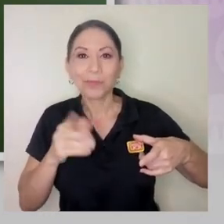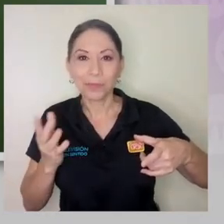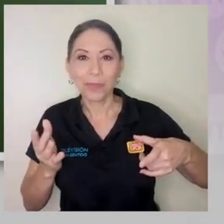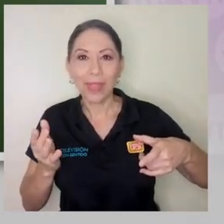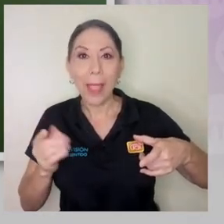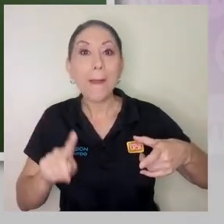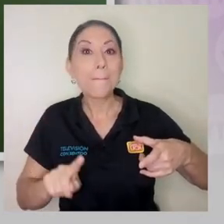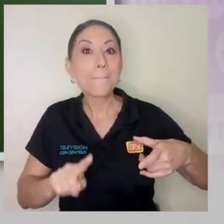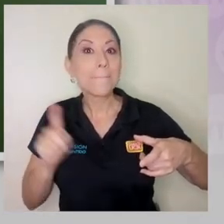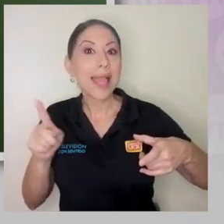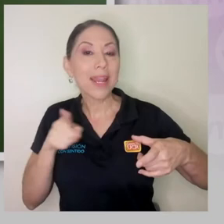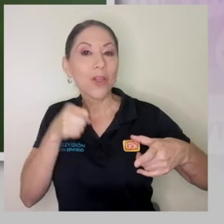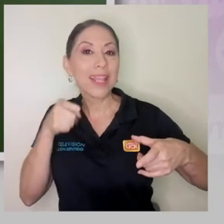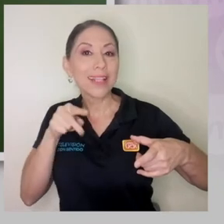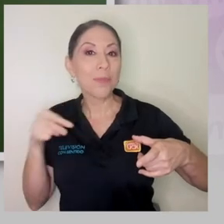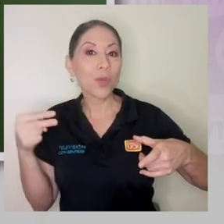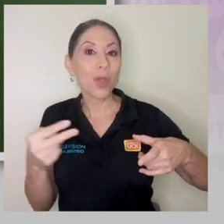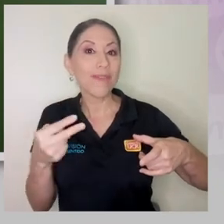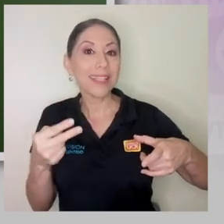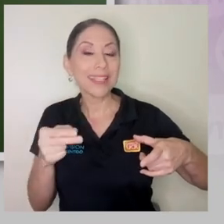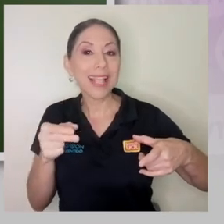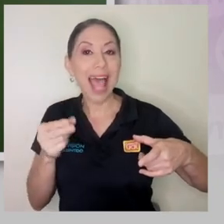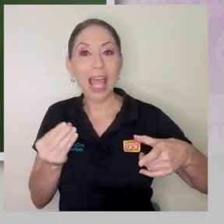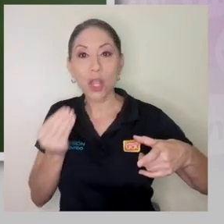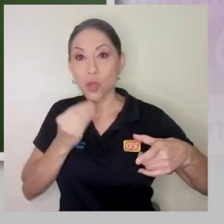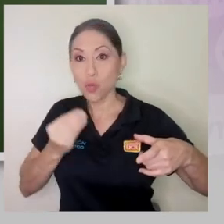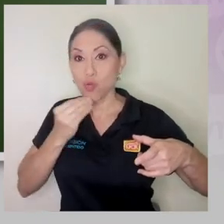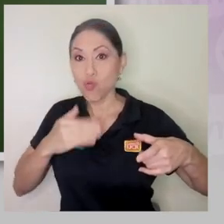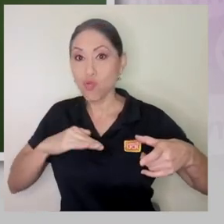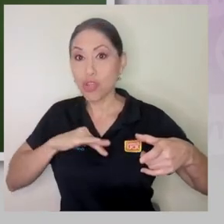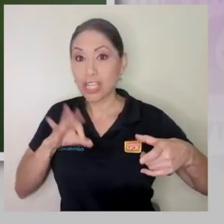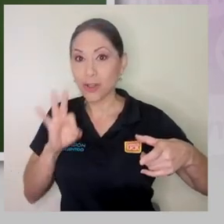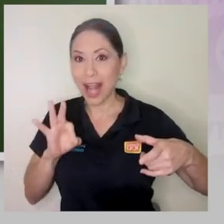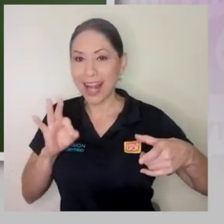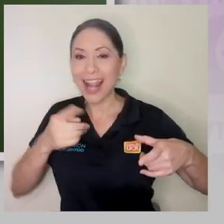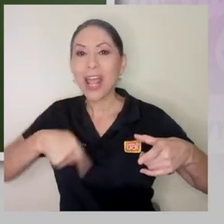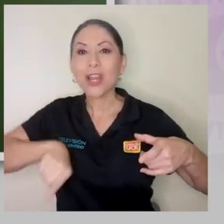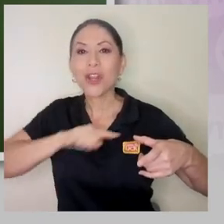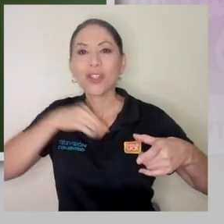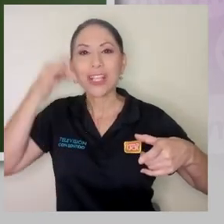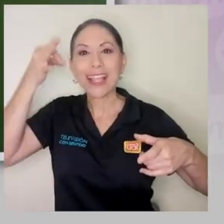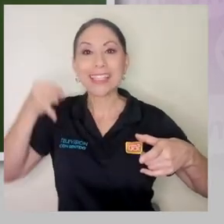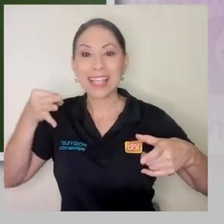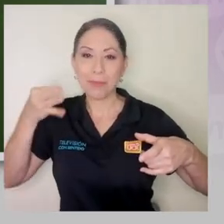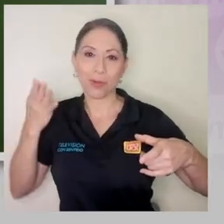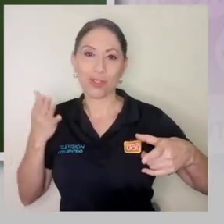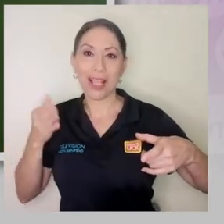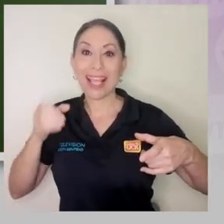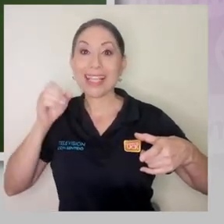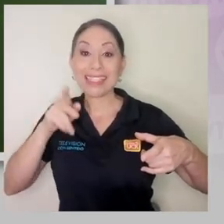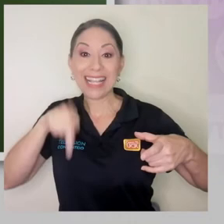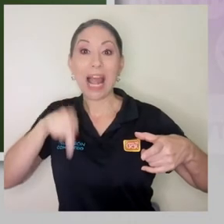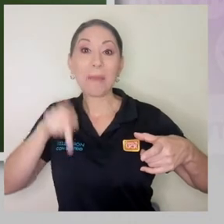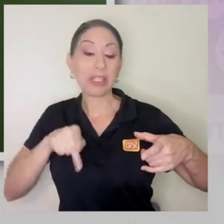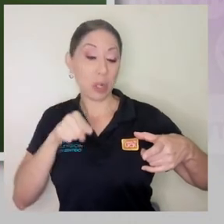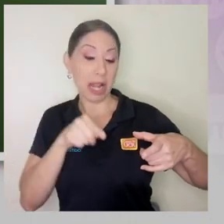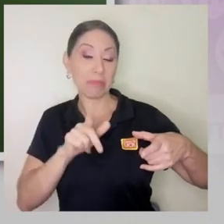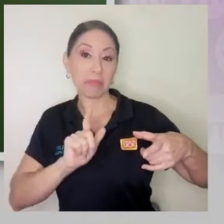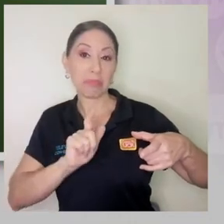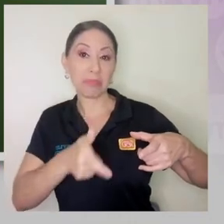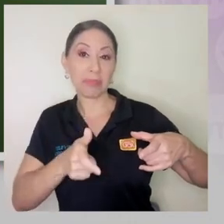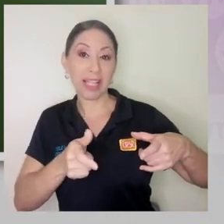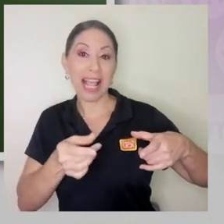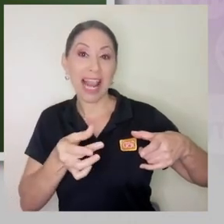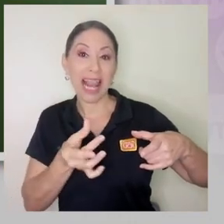es comestible. Pero desde el punto de vista nutricional, nosotros, por ejemplo, decidimos que si la persona dejaba la grasita de la